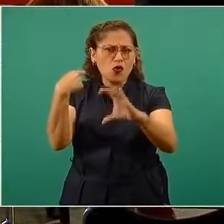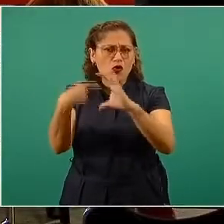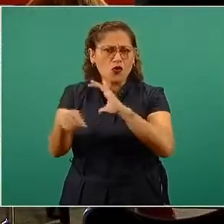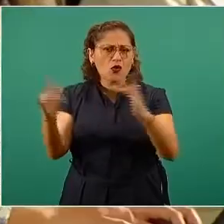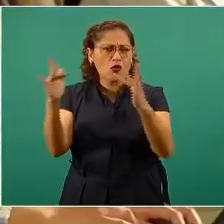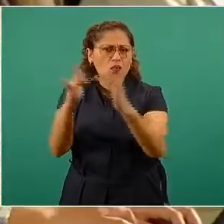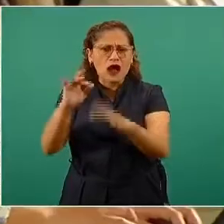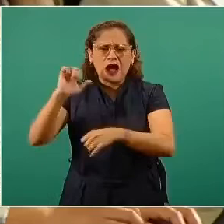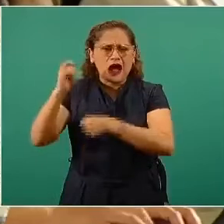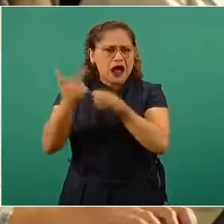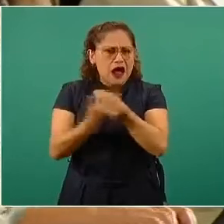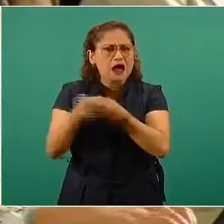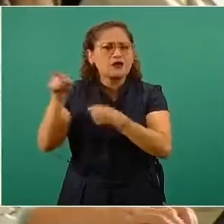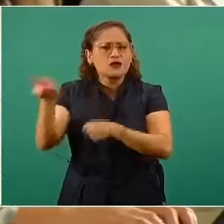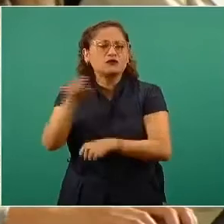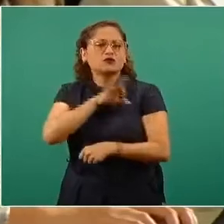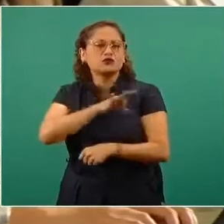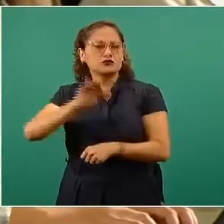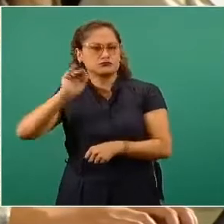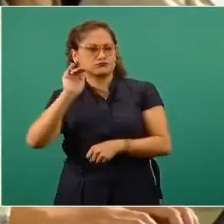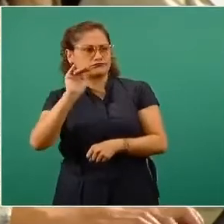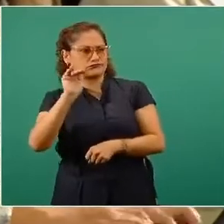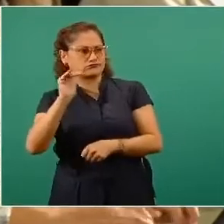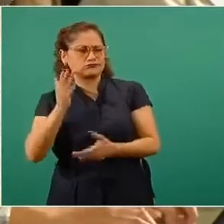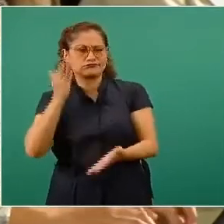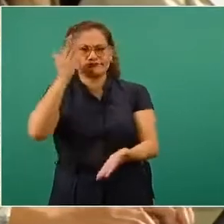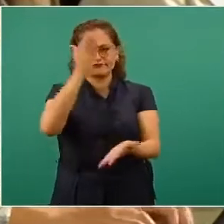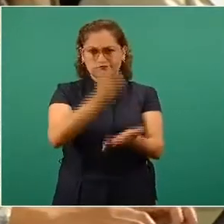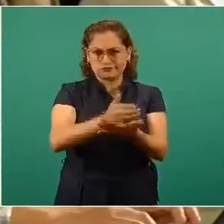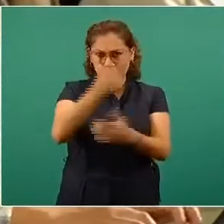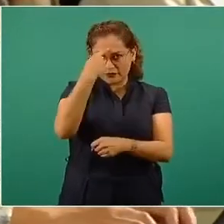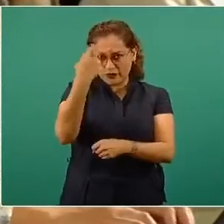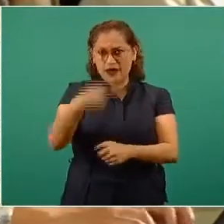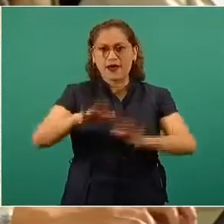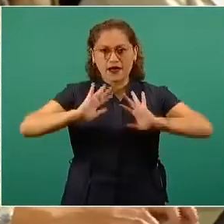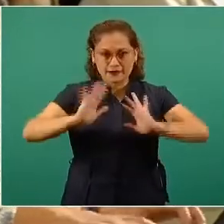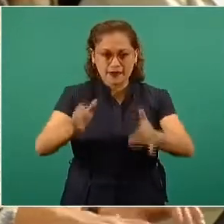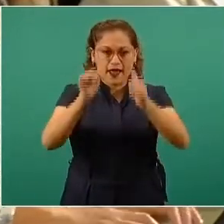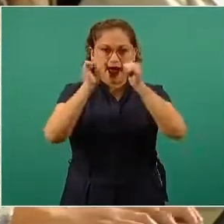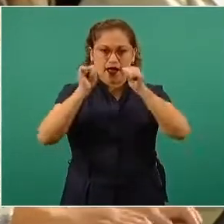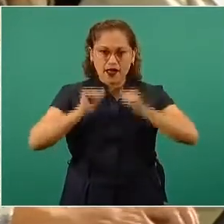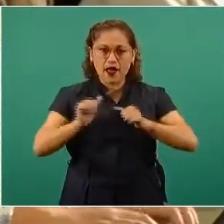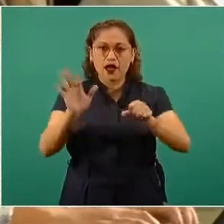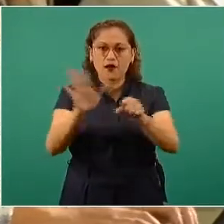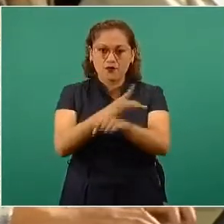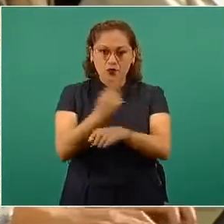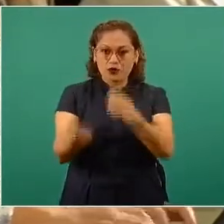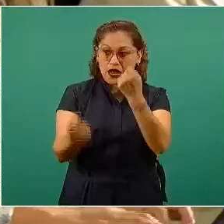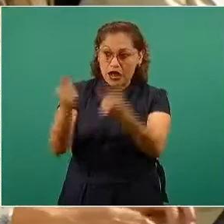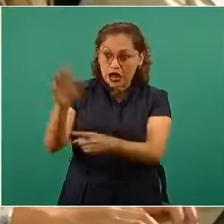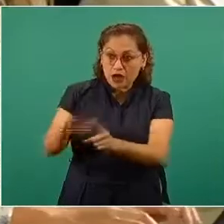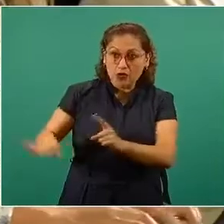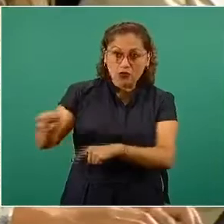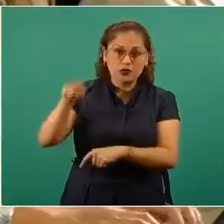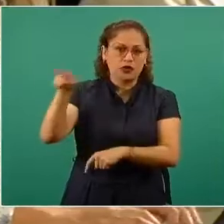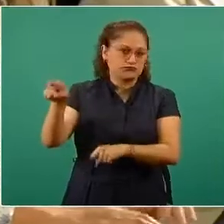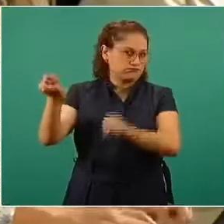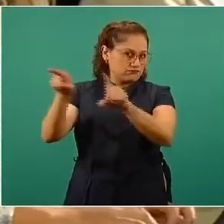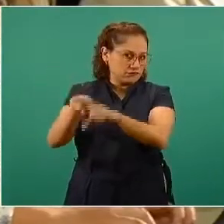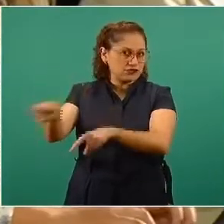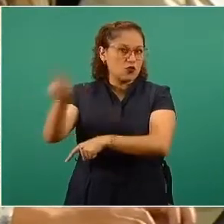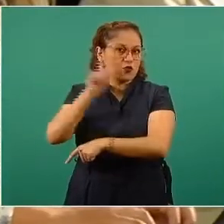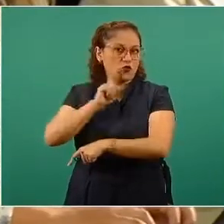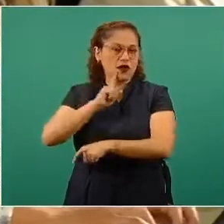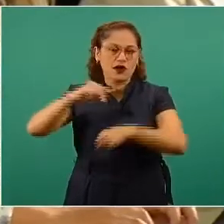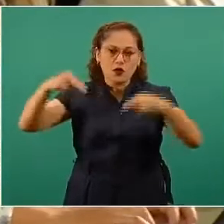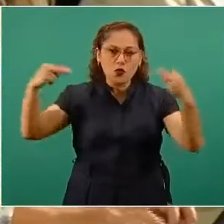en donde ellos puedan precisamente acudir para que ya se les atienda, porque hay algunos que ya prácticamente, como en este caso, requieren